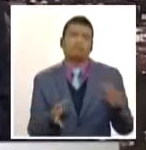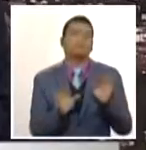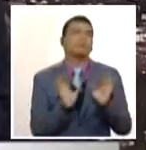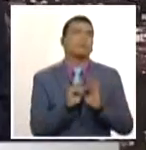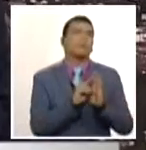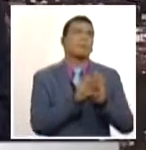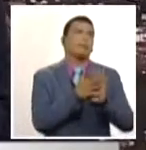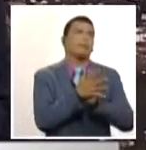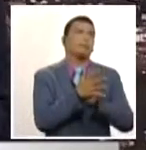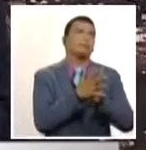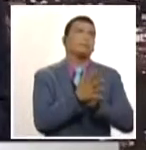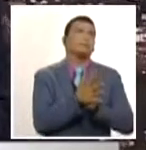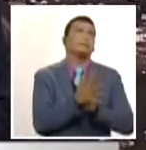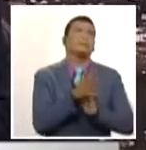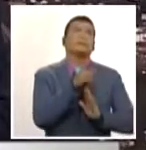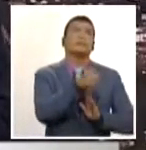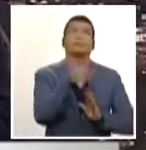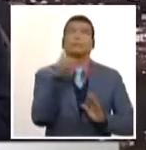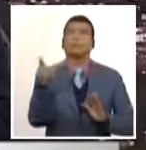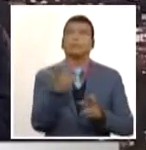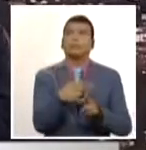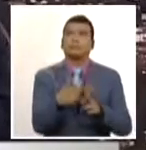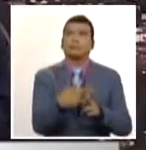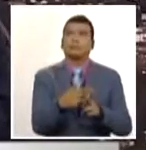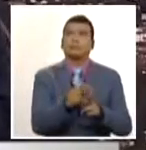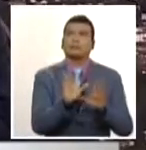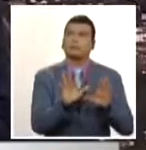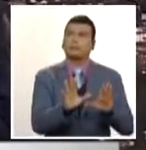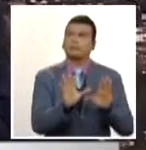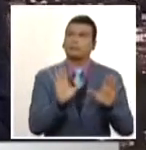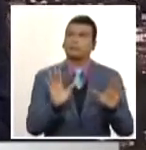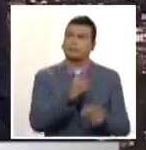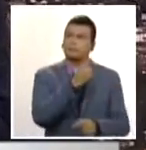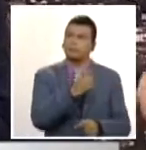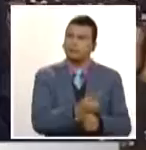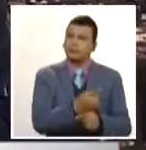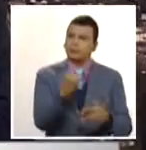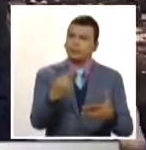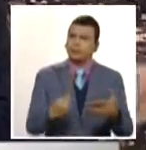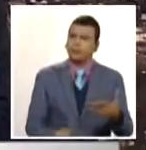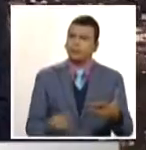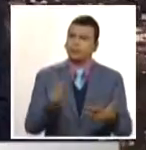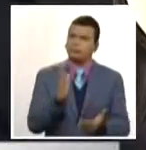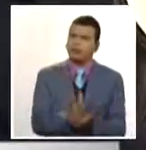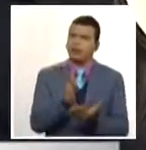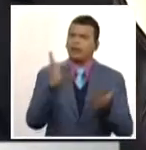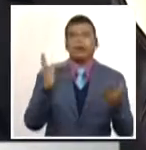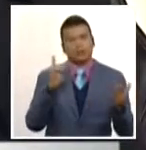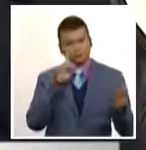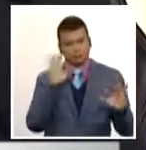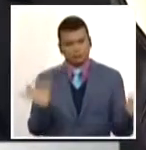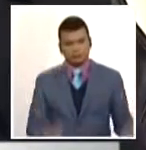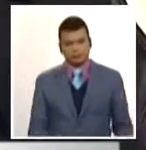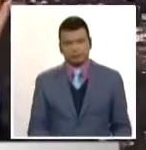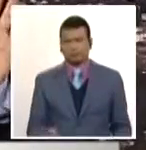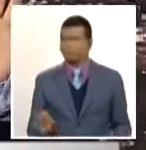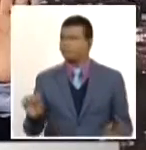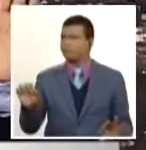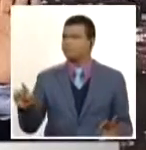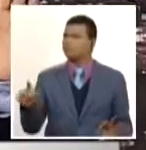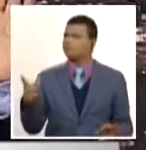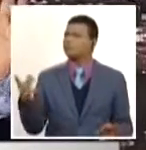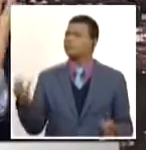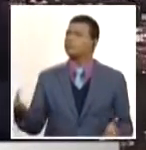digamos, bueno, ya que vienen estos escenarios posibles, preparemos para ellos. ¿Pero cuál sería otra segunda uno de esos escenarios, fase, por ejemplo? Nosotros